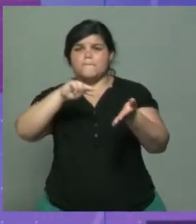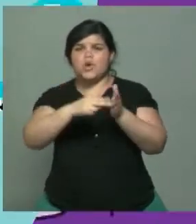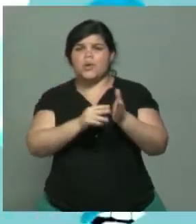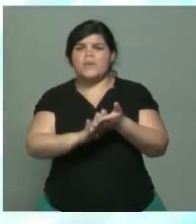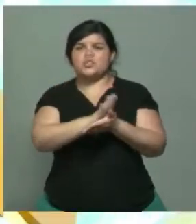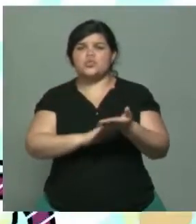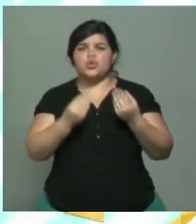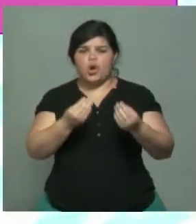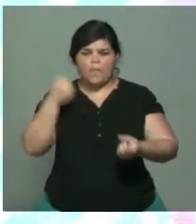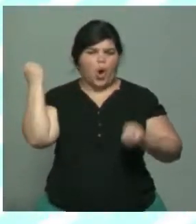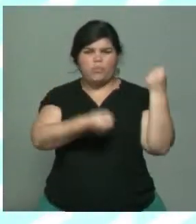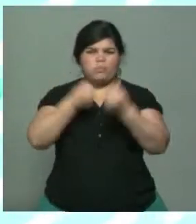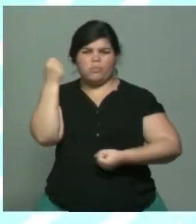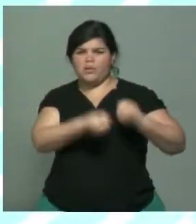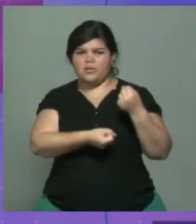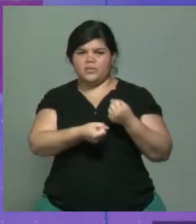golpe.